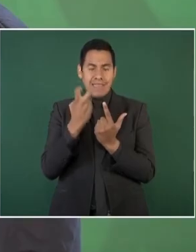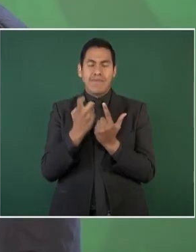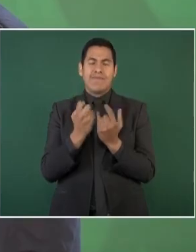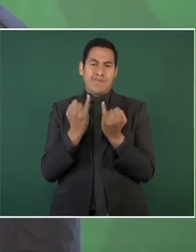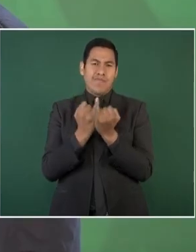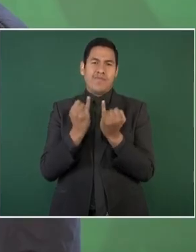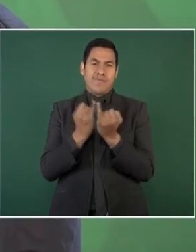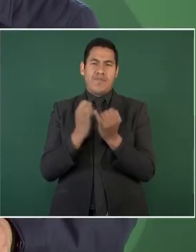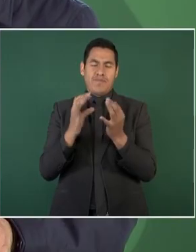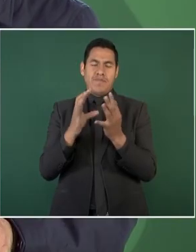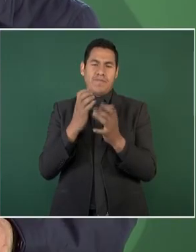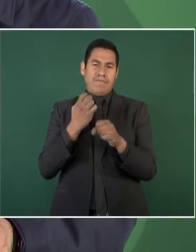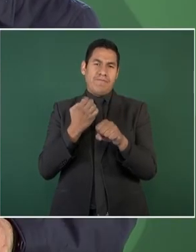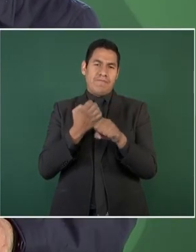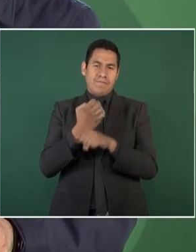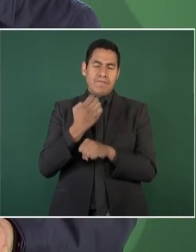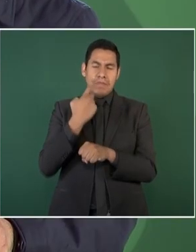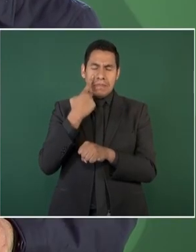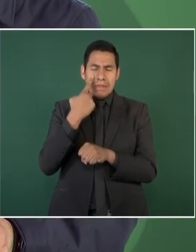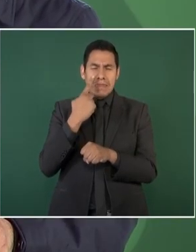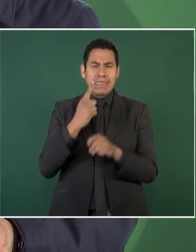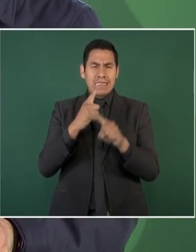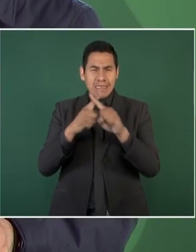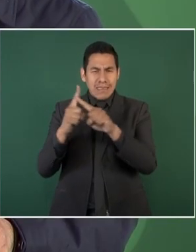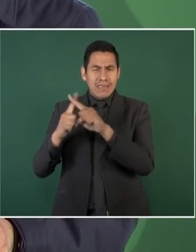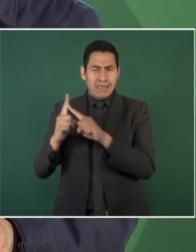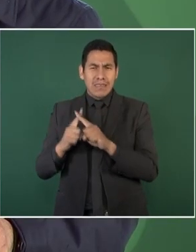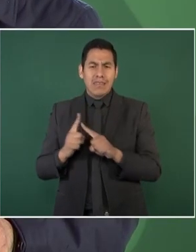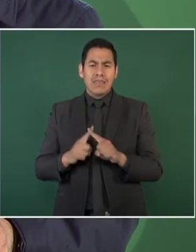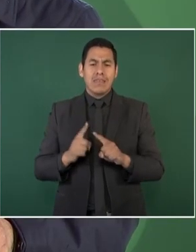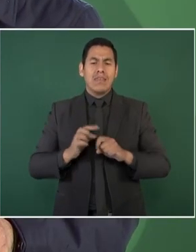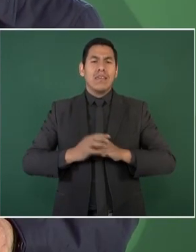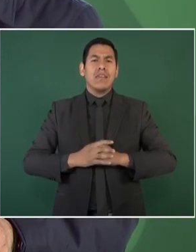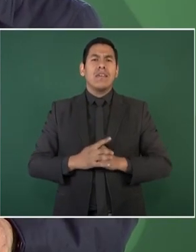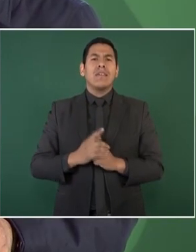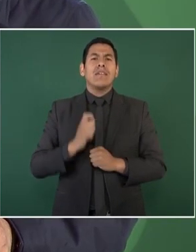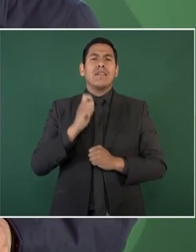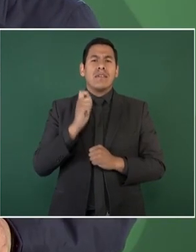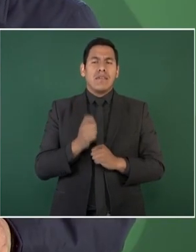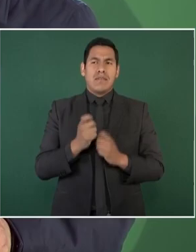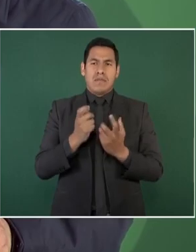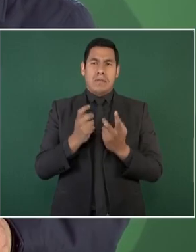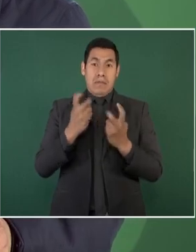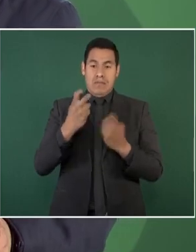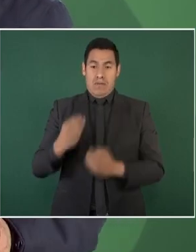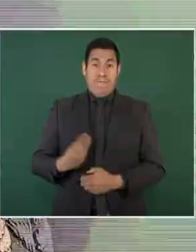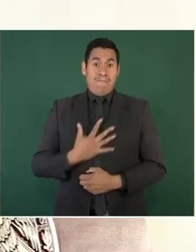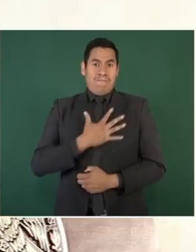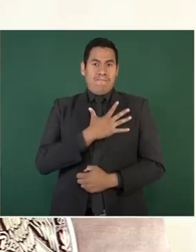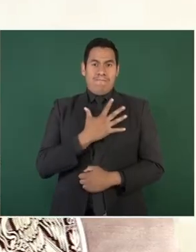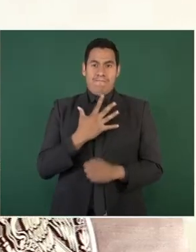los estados en donde se beneficia a mucha gente,